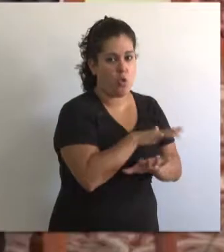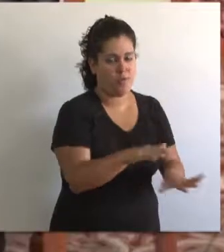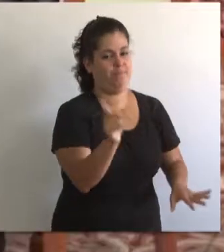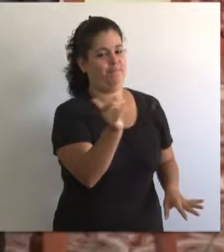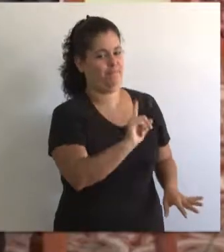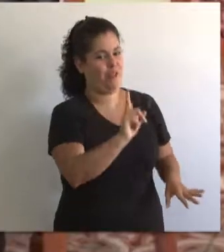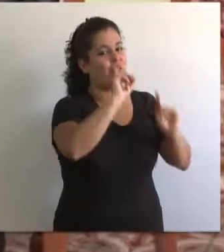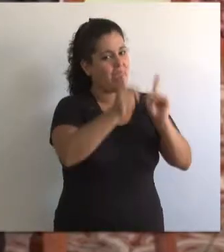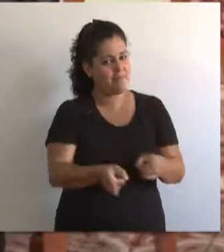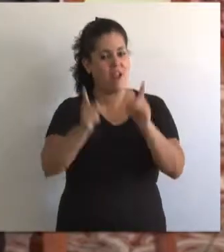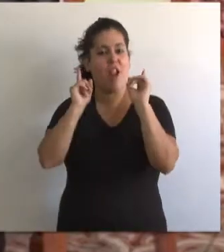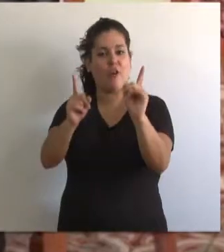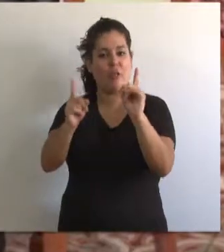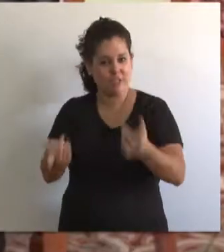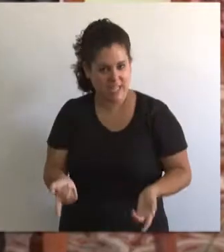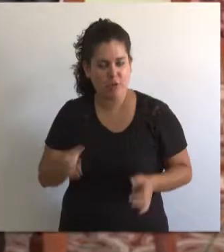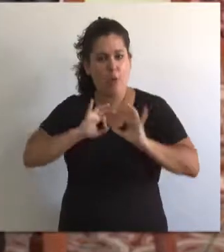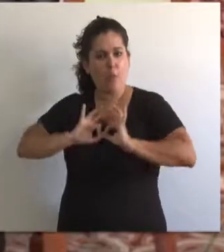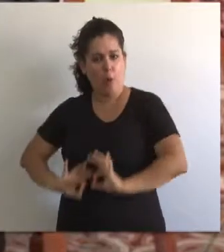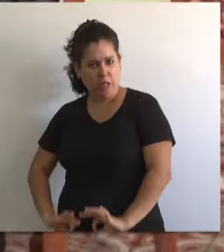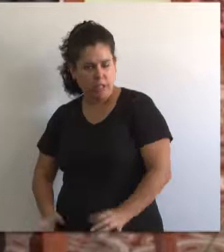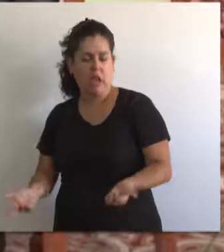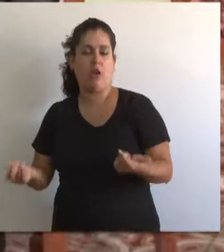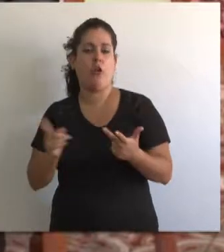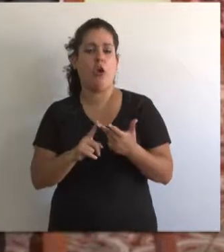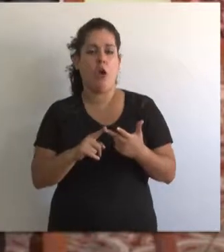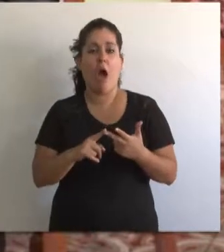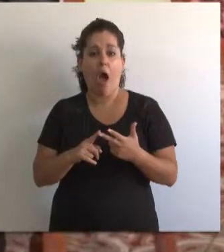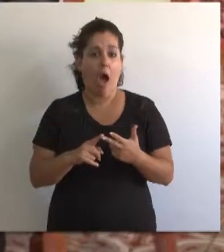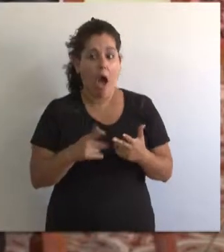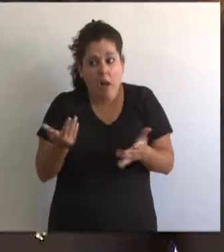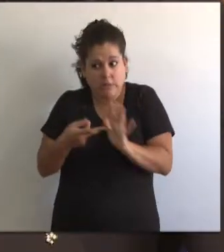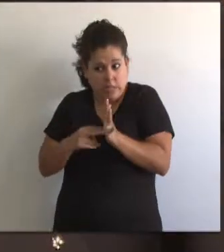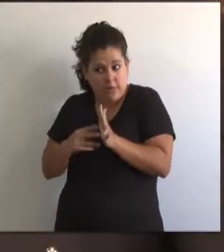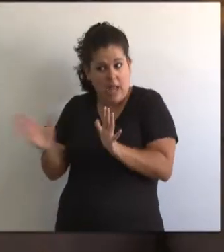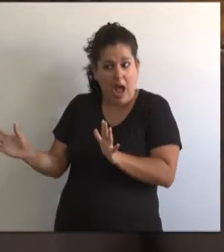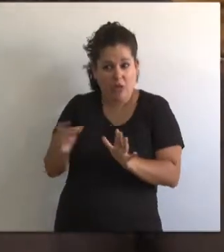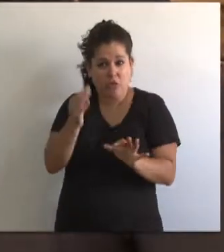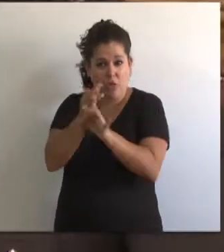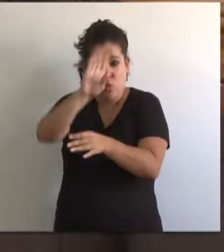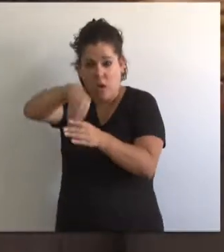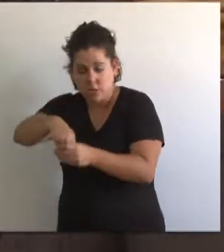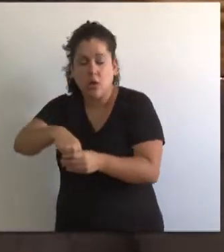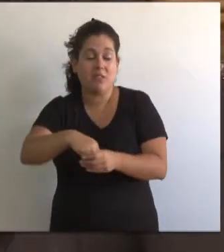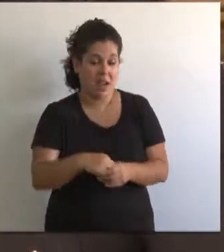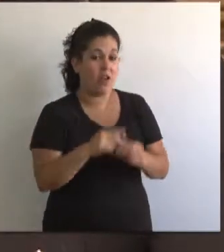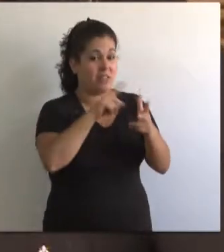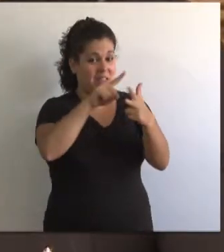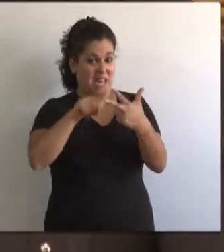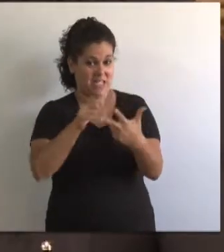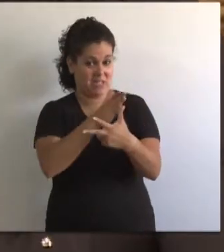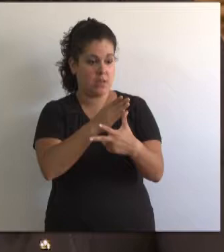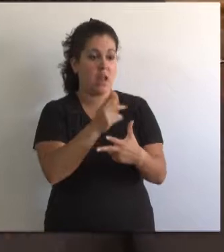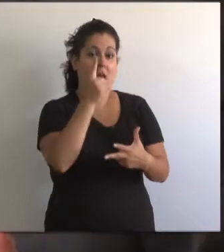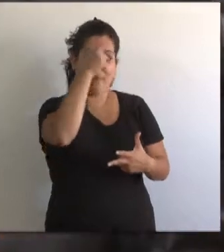solamente a los alumnos, sino también a los docentes, a los porteros. Es decir, a toda la comunidad educativa. Efectivamente, a las tres patas de la educación,